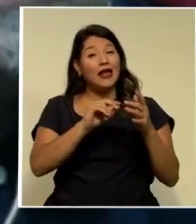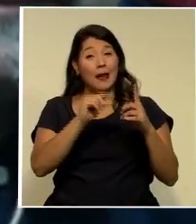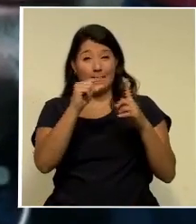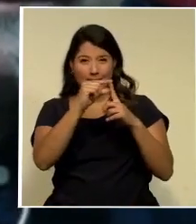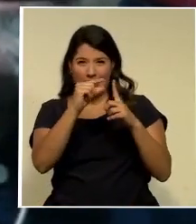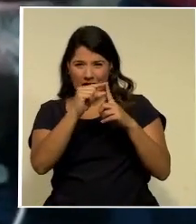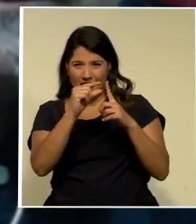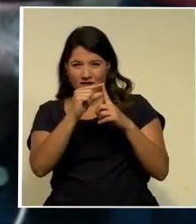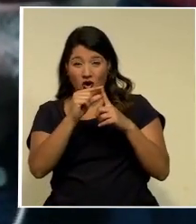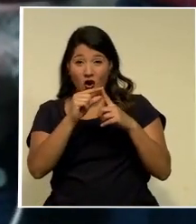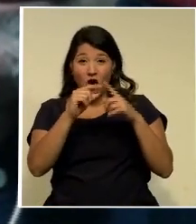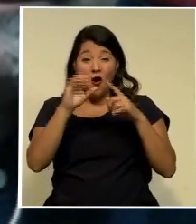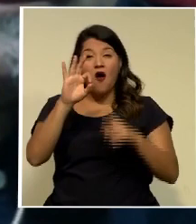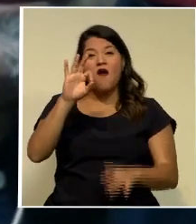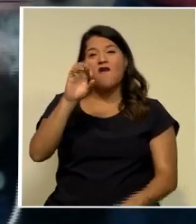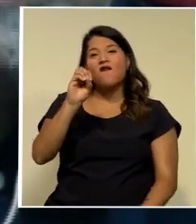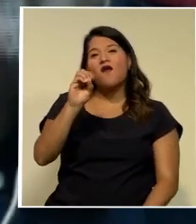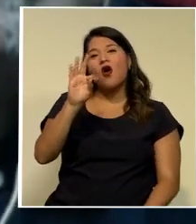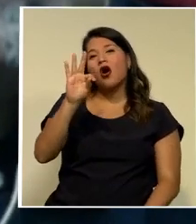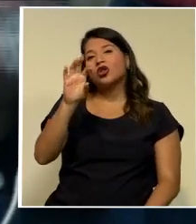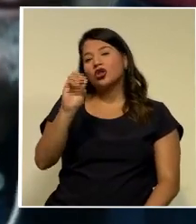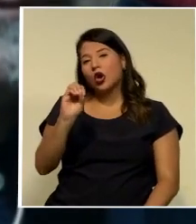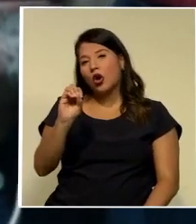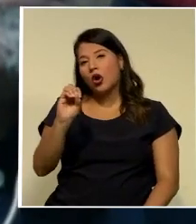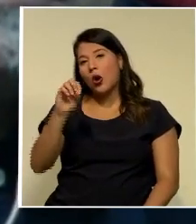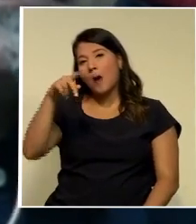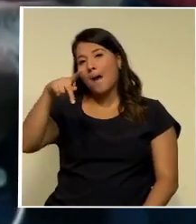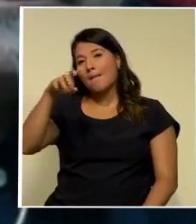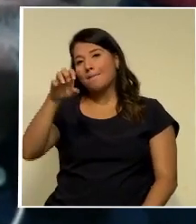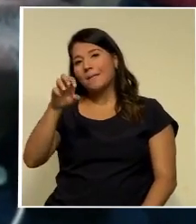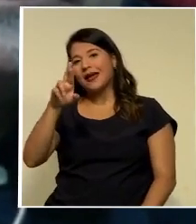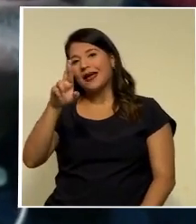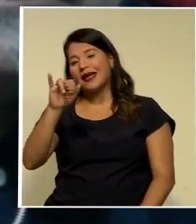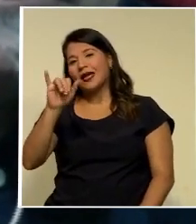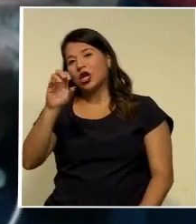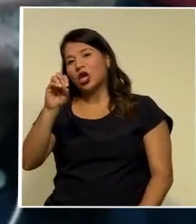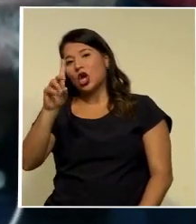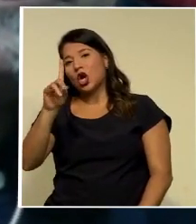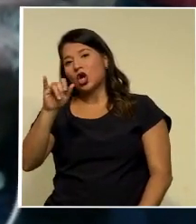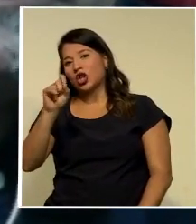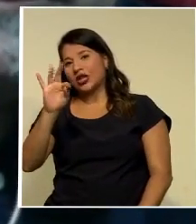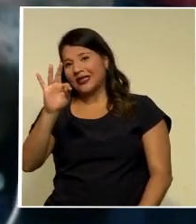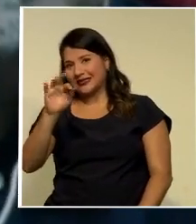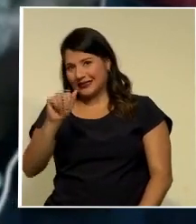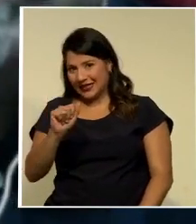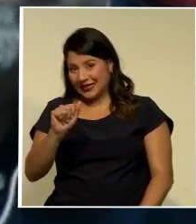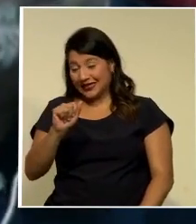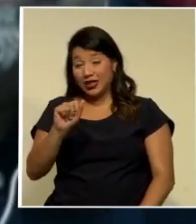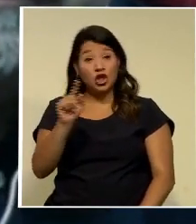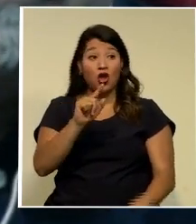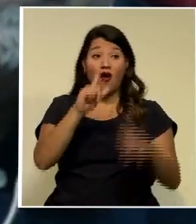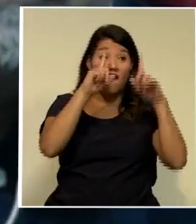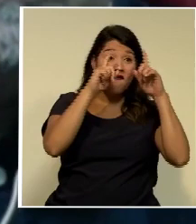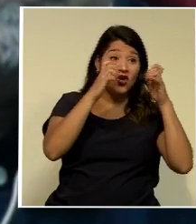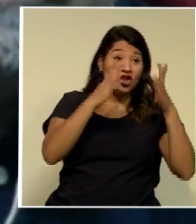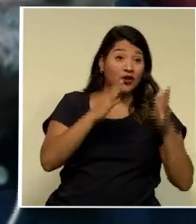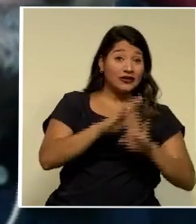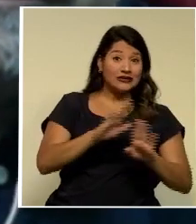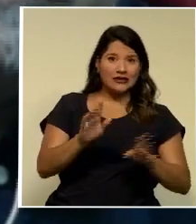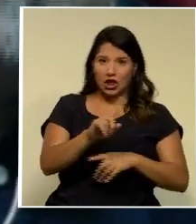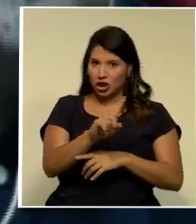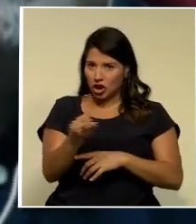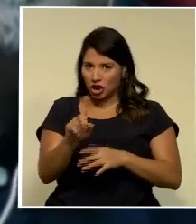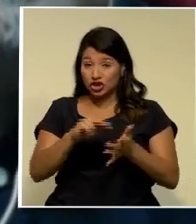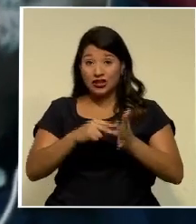del fotoperiodista, digamos. No es un fotógrafo simplemente, es un fotoperiodista, está trabajando